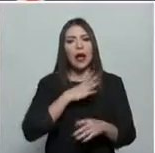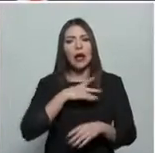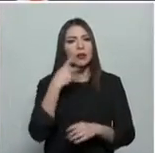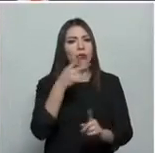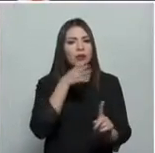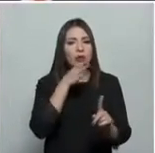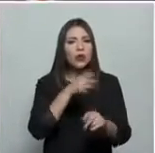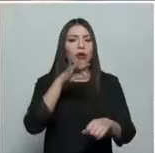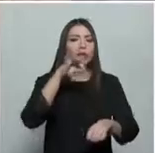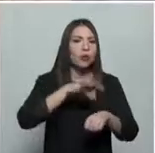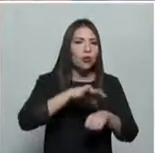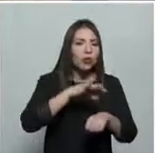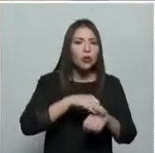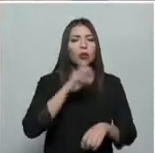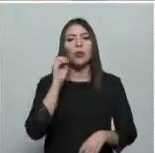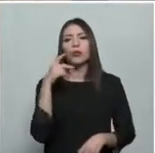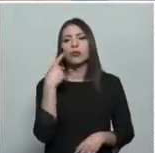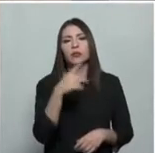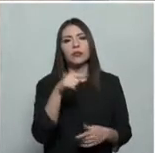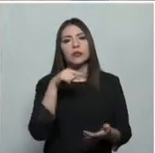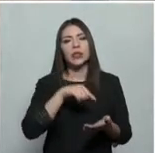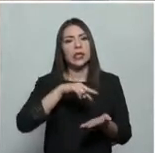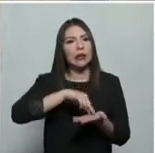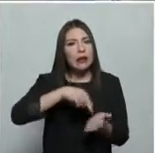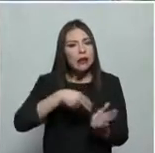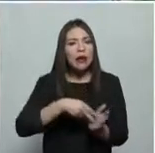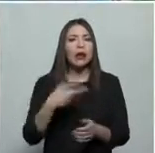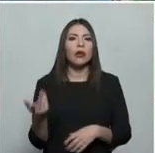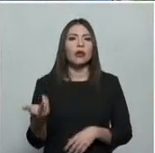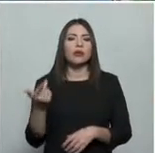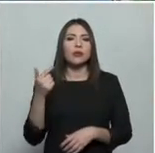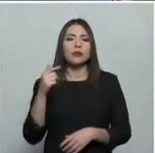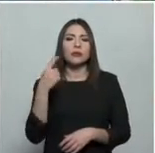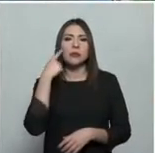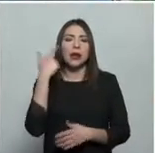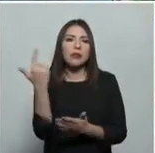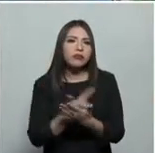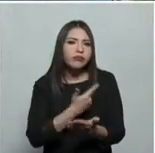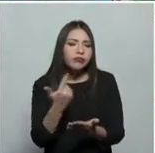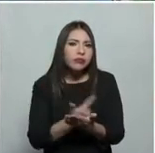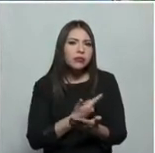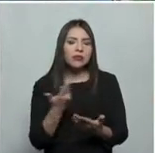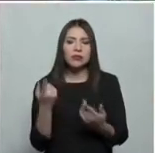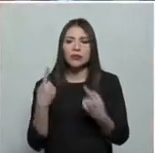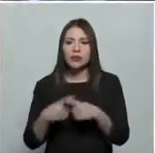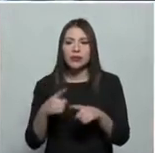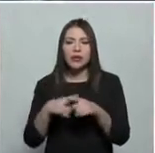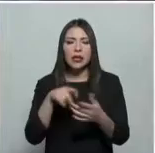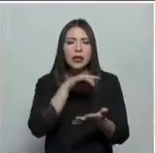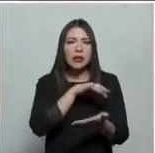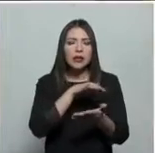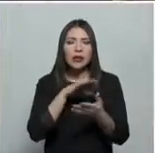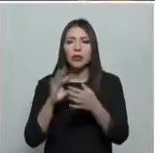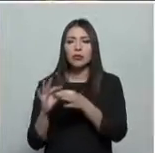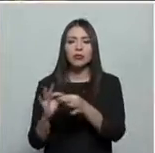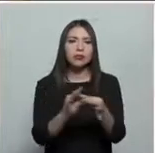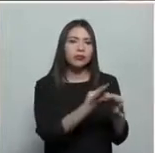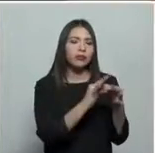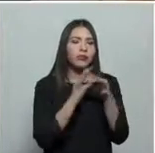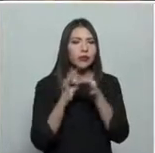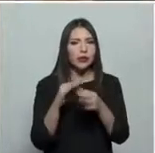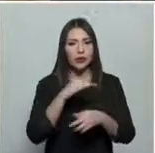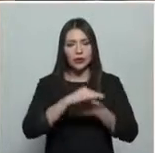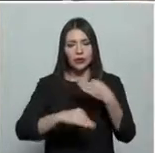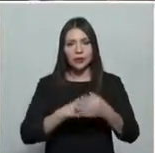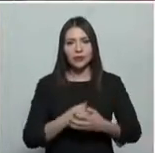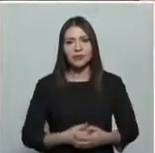para médicos, para contadores públicos, en fin, y la literatura que un poco nos une a todos, ¿verdad? Por supuesto, así que ya